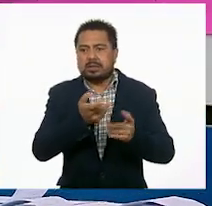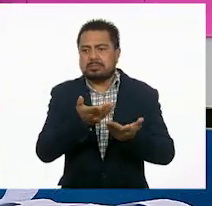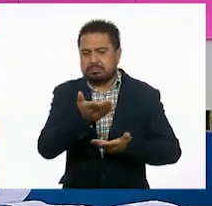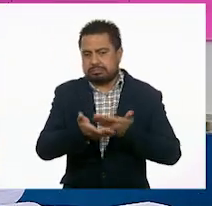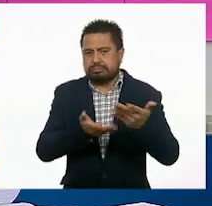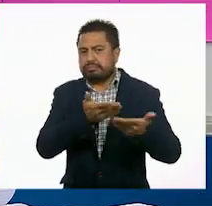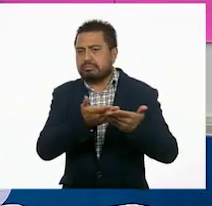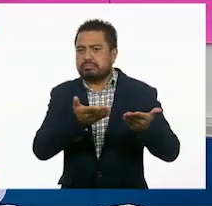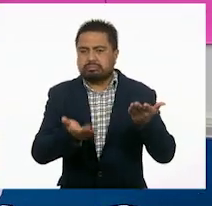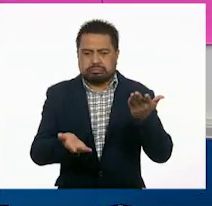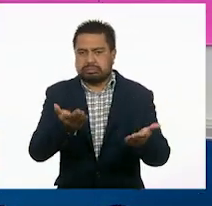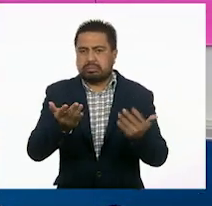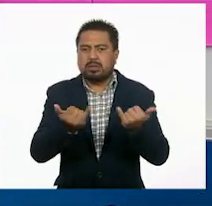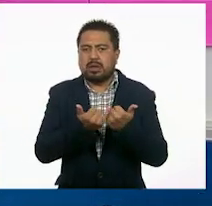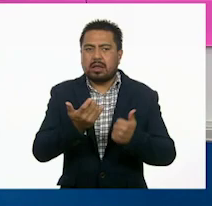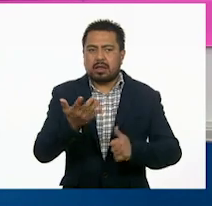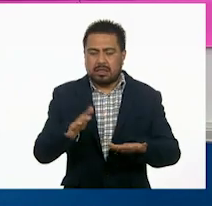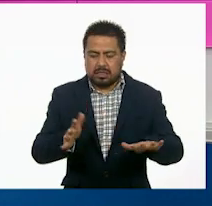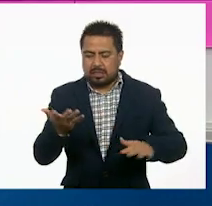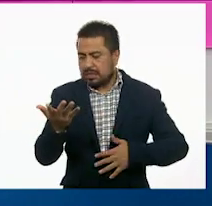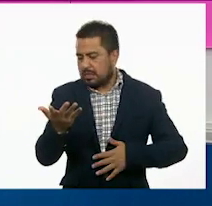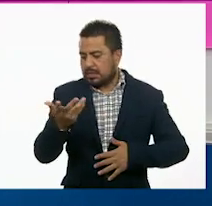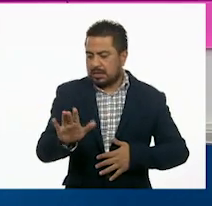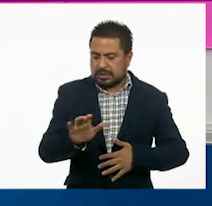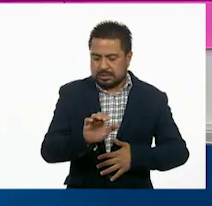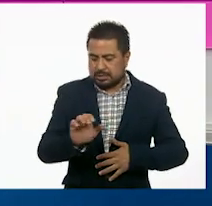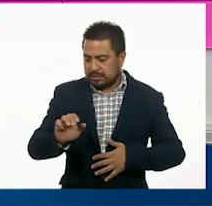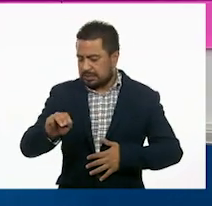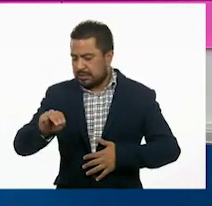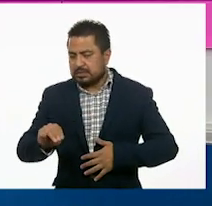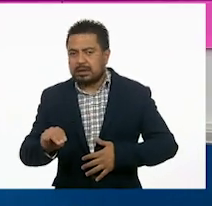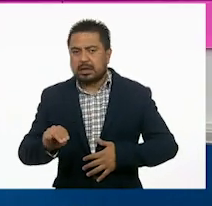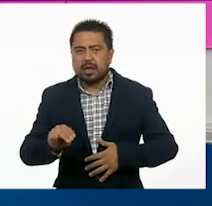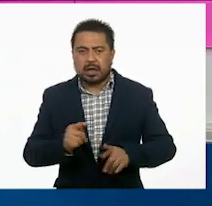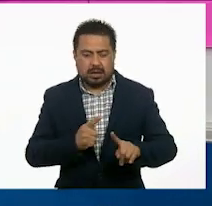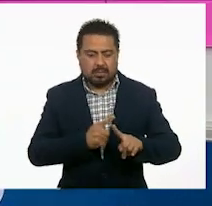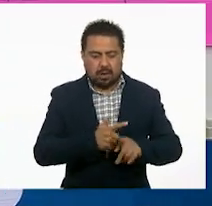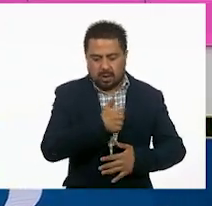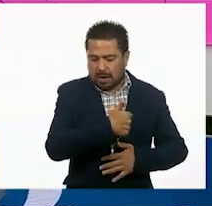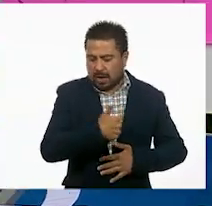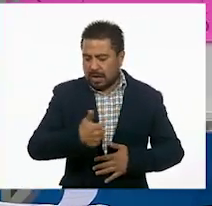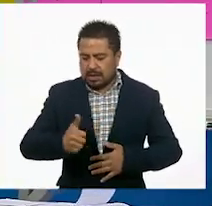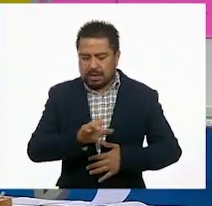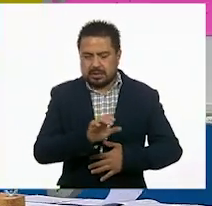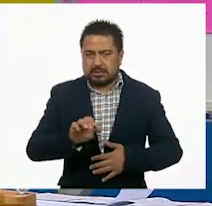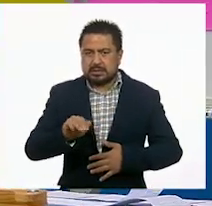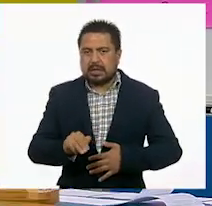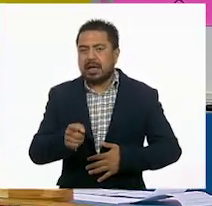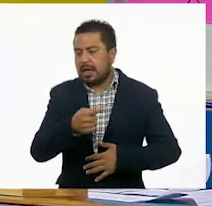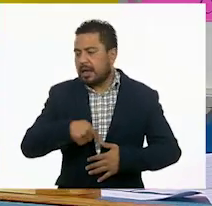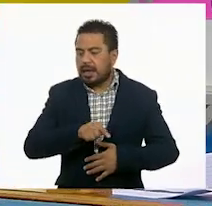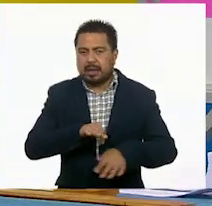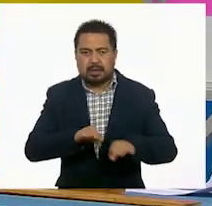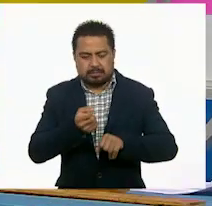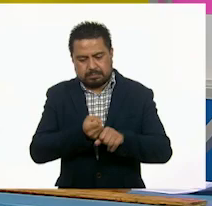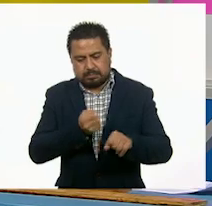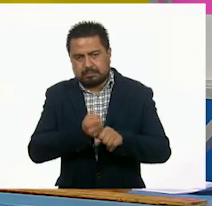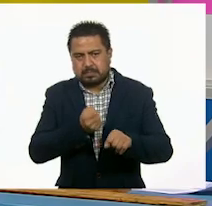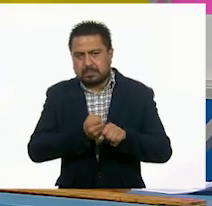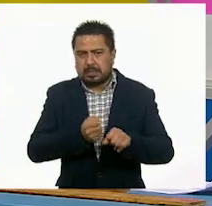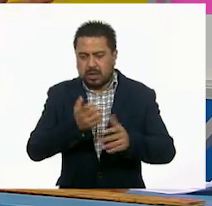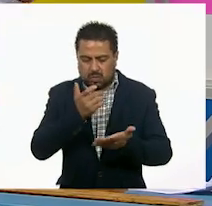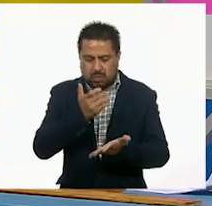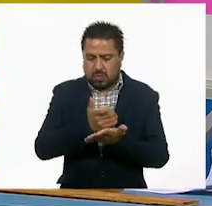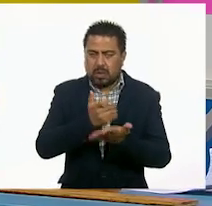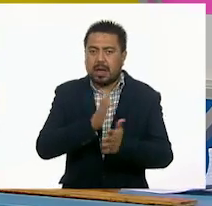proporción de 10 centímetros por cada centímetro que nuestros alumnos trabajen en su cuaderno. Okay.